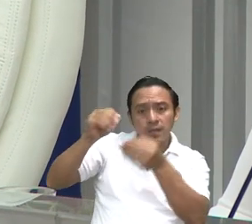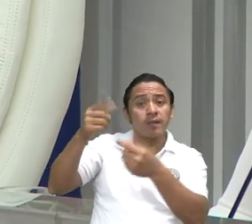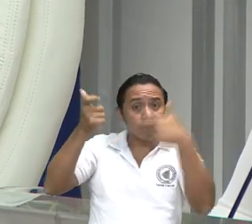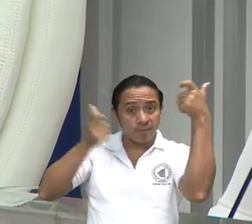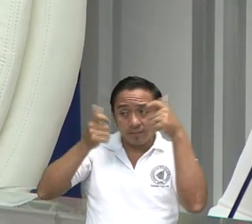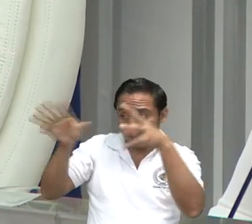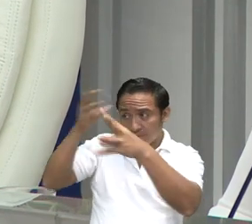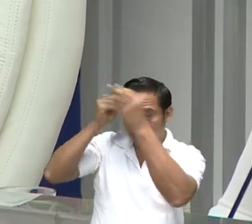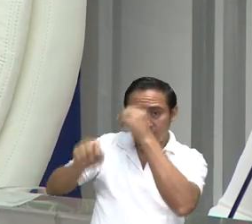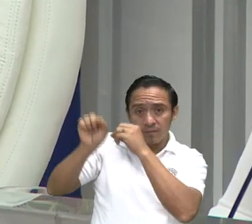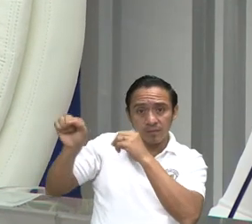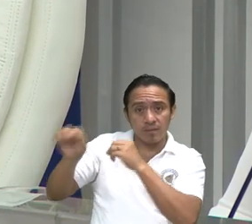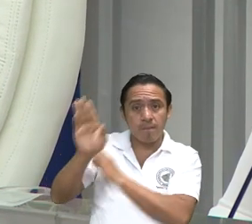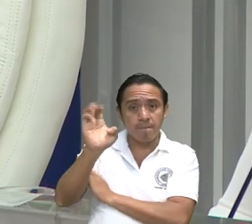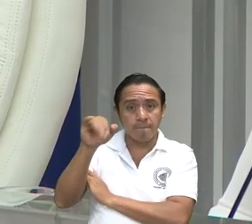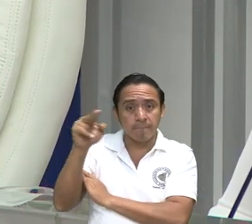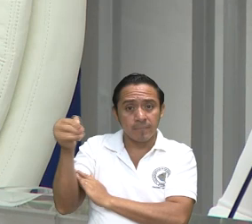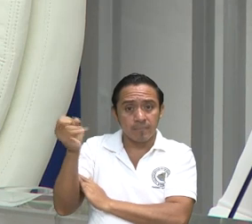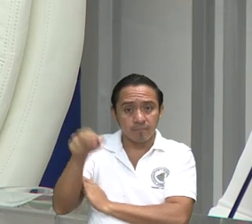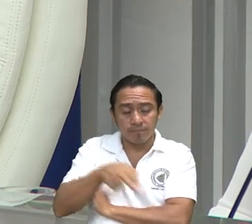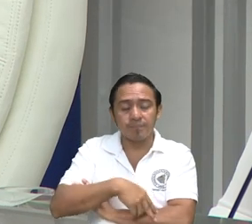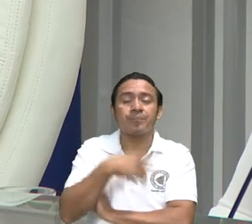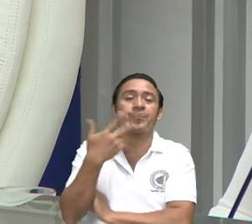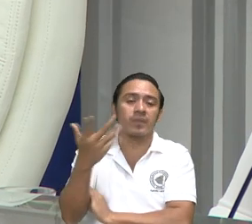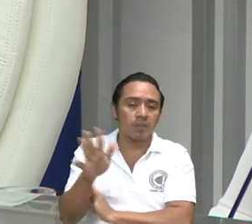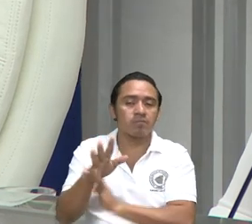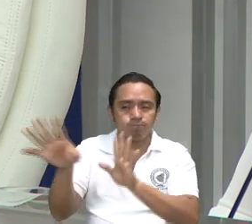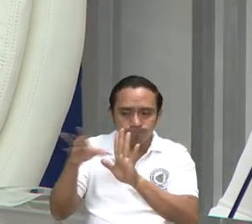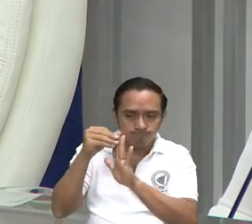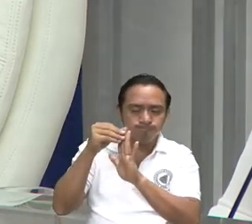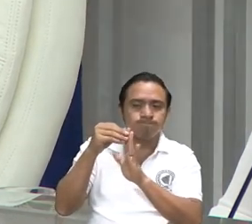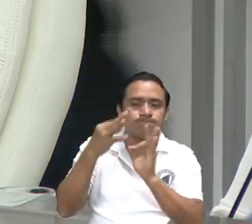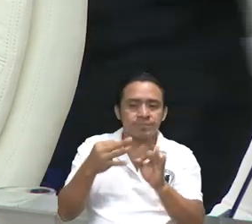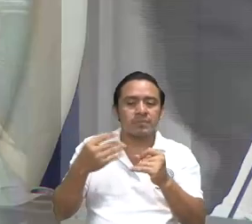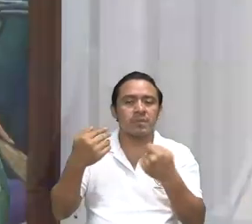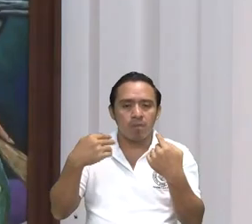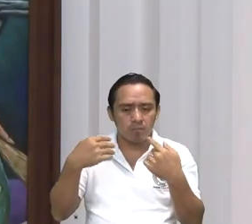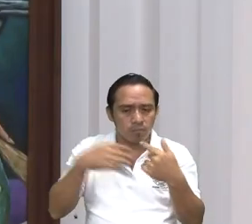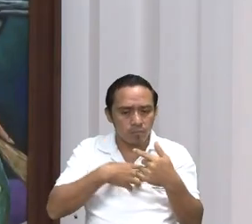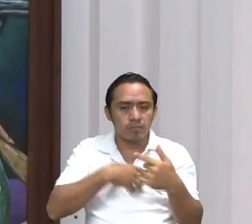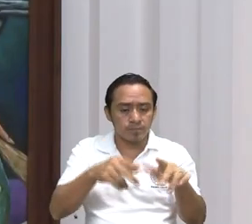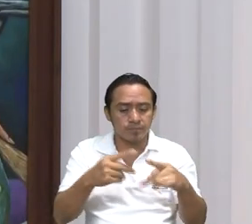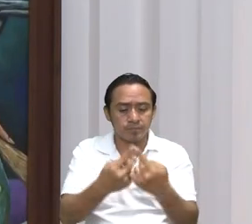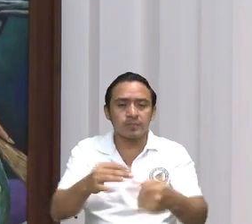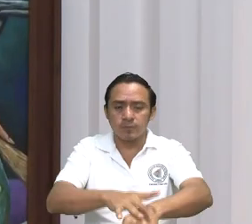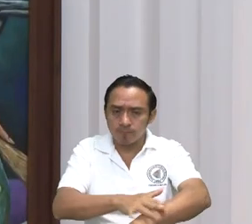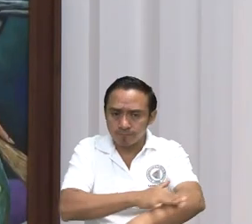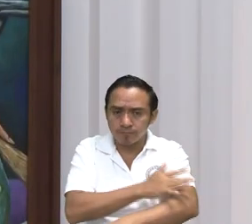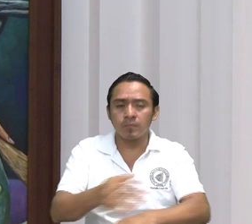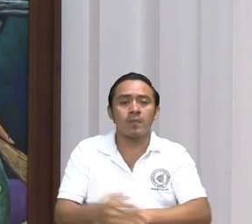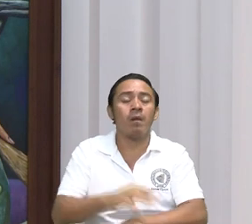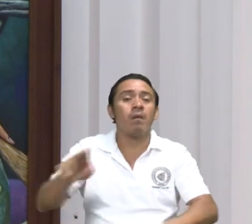mujeres libres Augusto C. Sandino e hicieron prevalecer en el pueblo el sentimiento